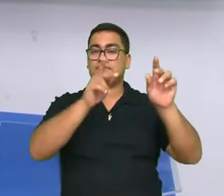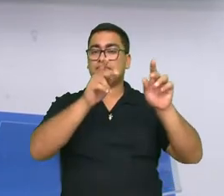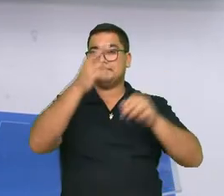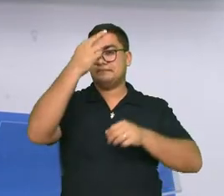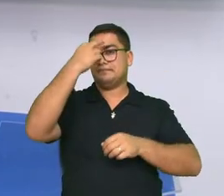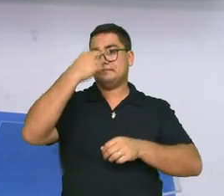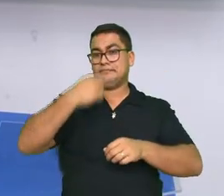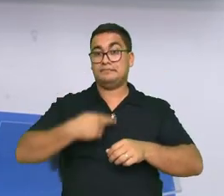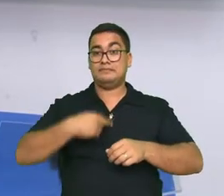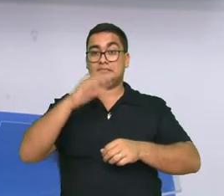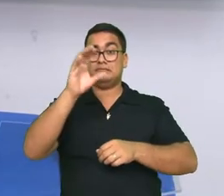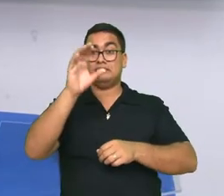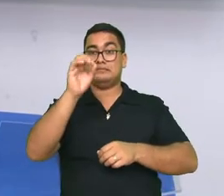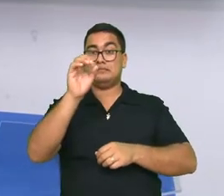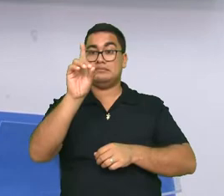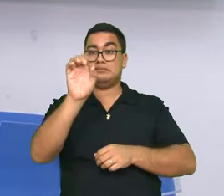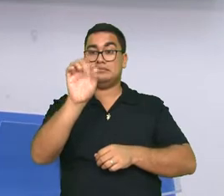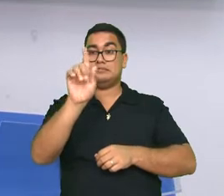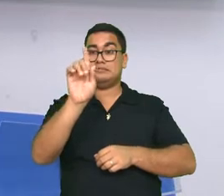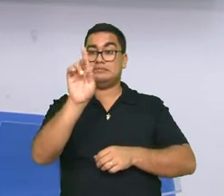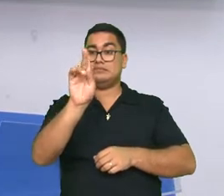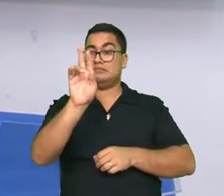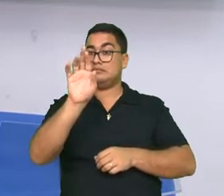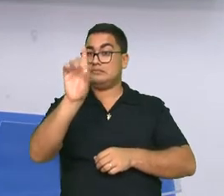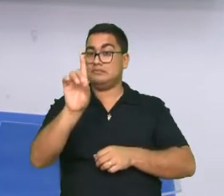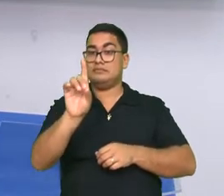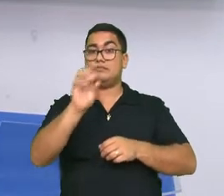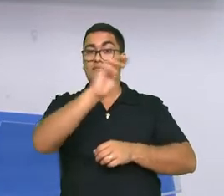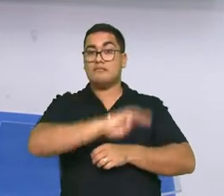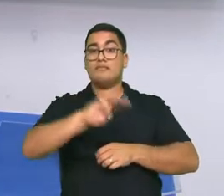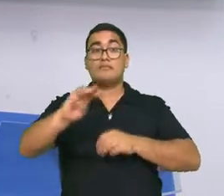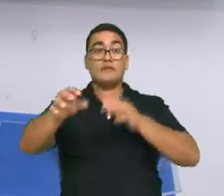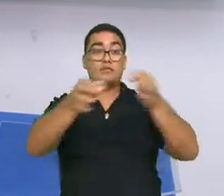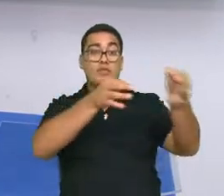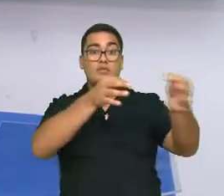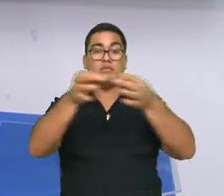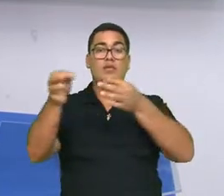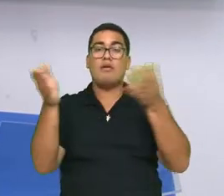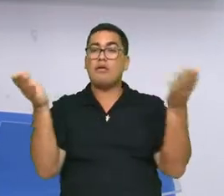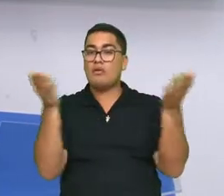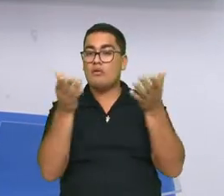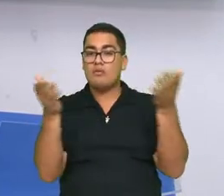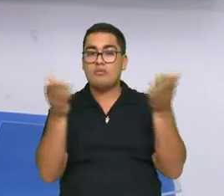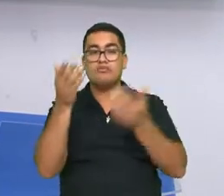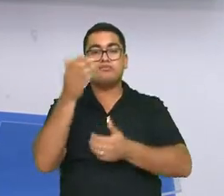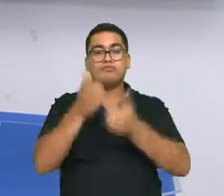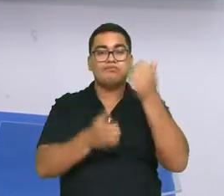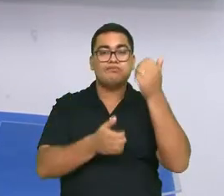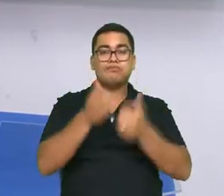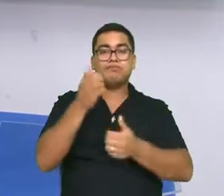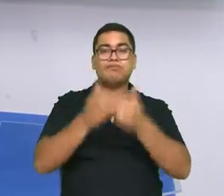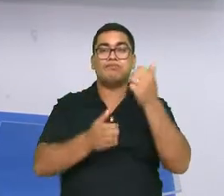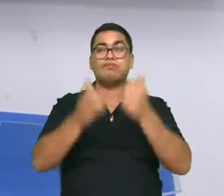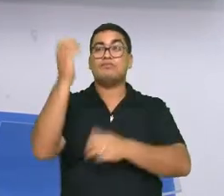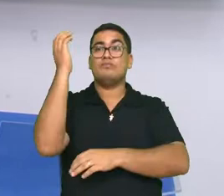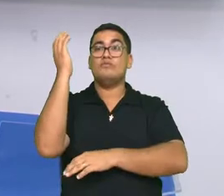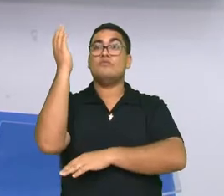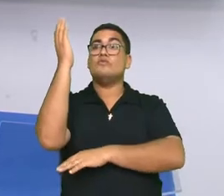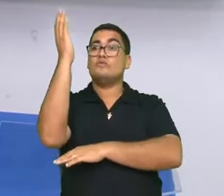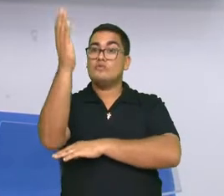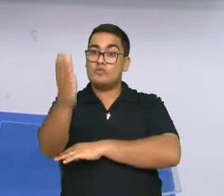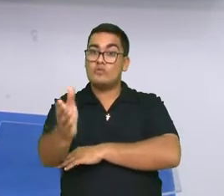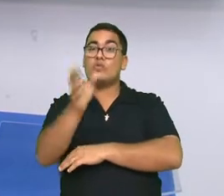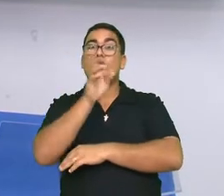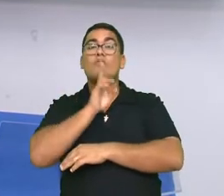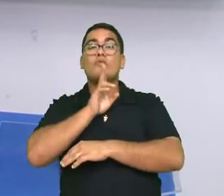Autoridades del CODEPRED de Matagalpa han compartido un informe sobre el fatal deslizamiento de tierra ocurrido en la zona del macizo de Peñas